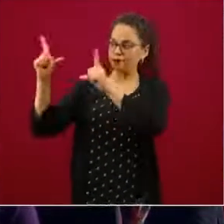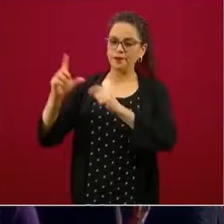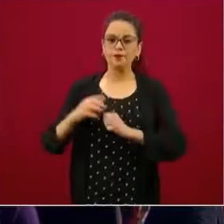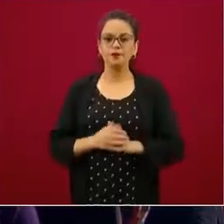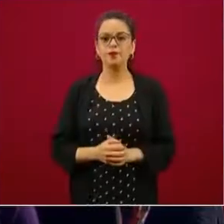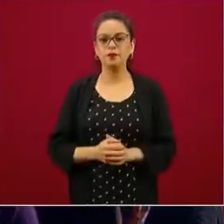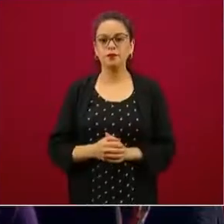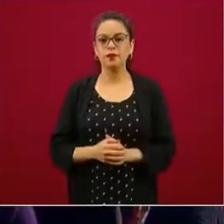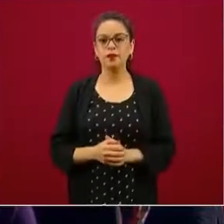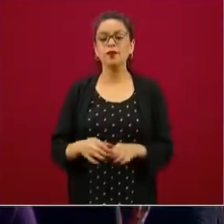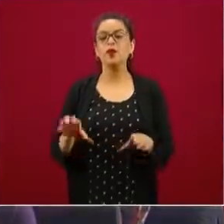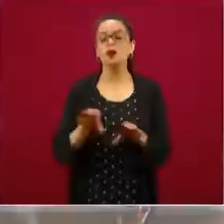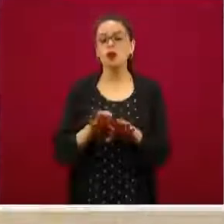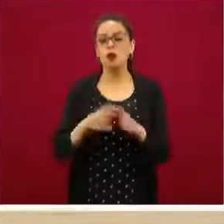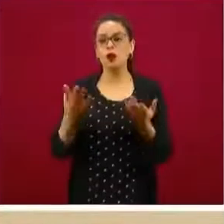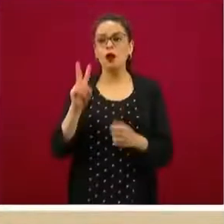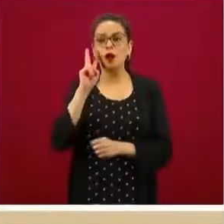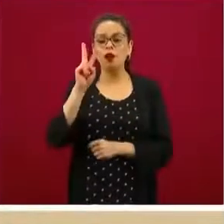mundial: